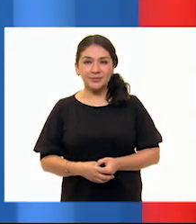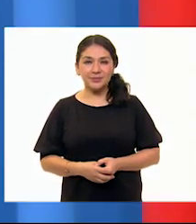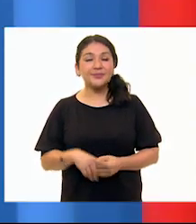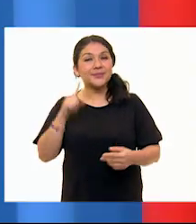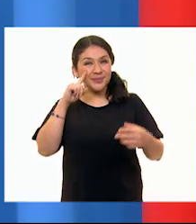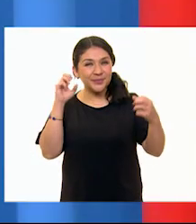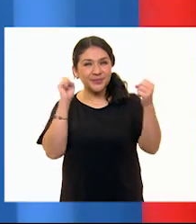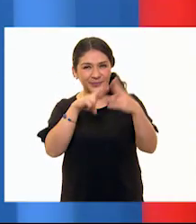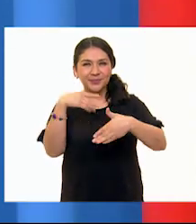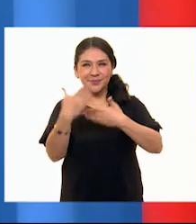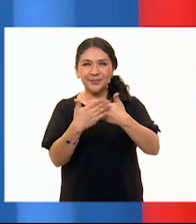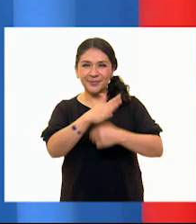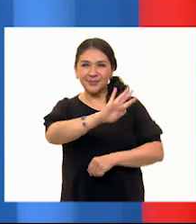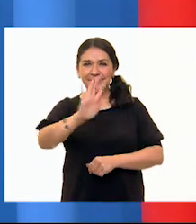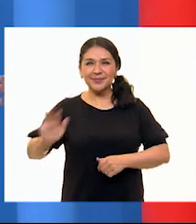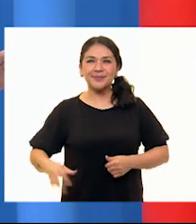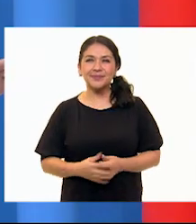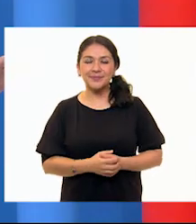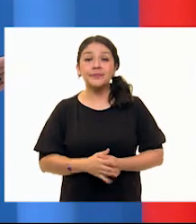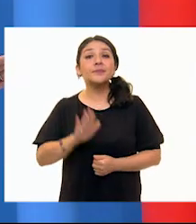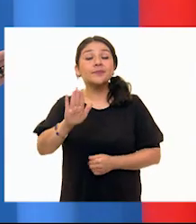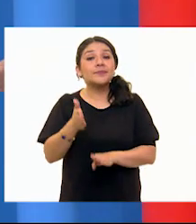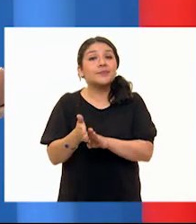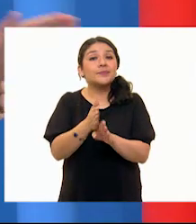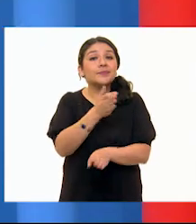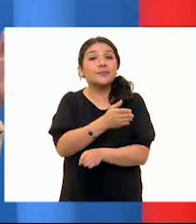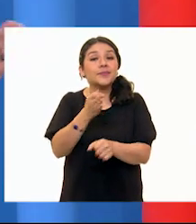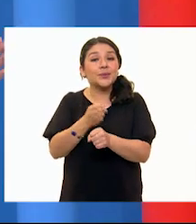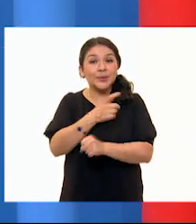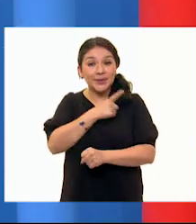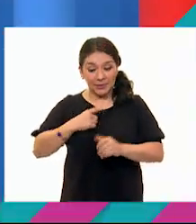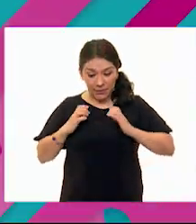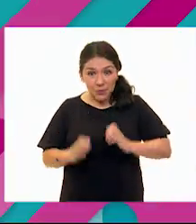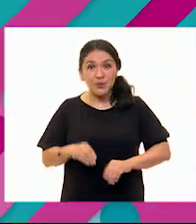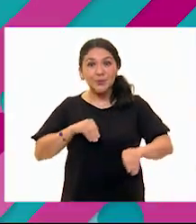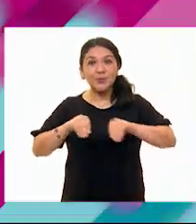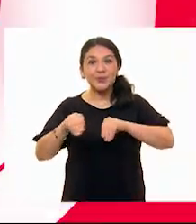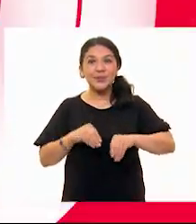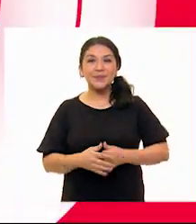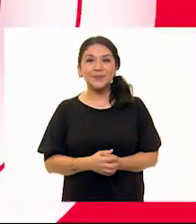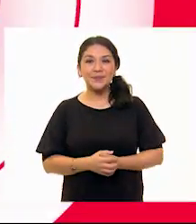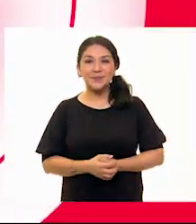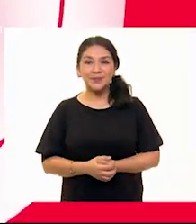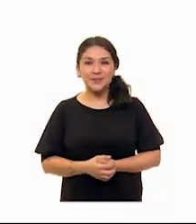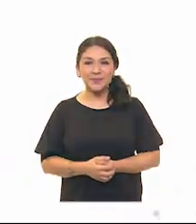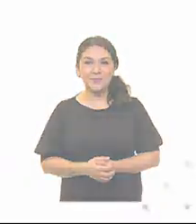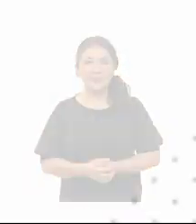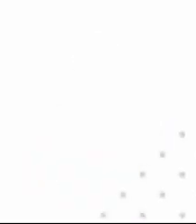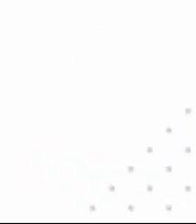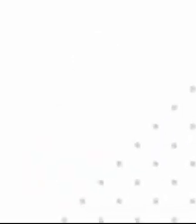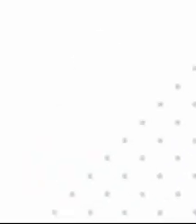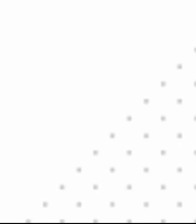Nos vemos hasta la próxima. Pero antes, a movernos un poco.